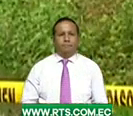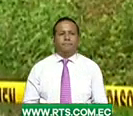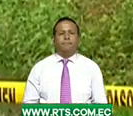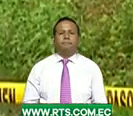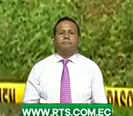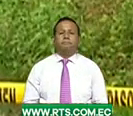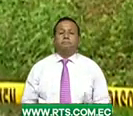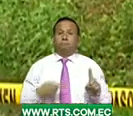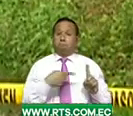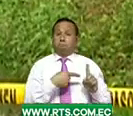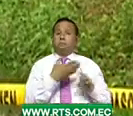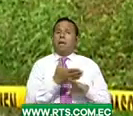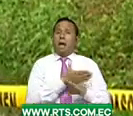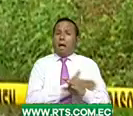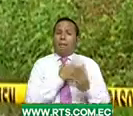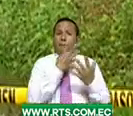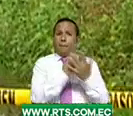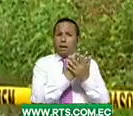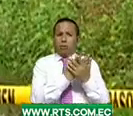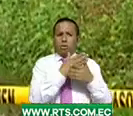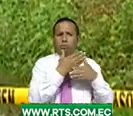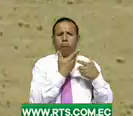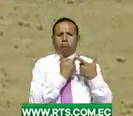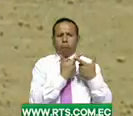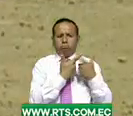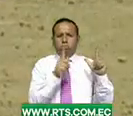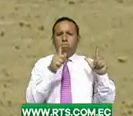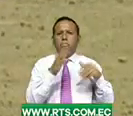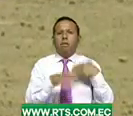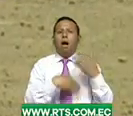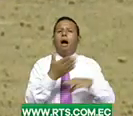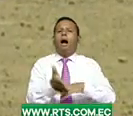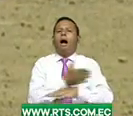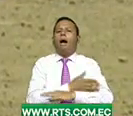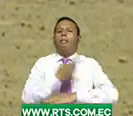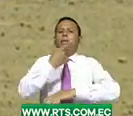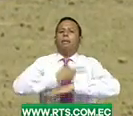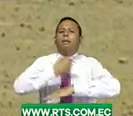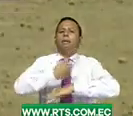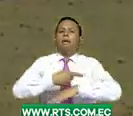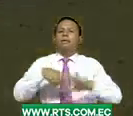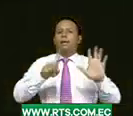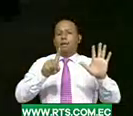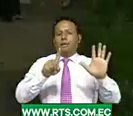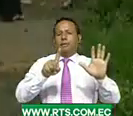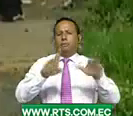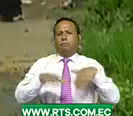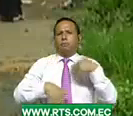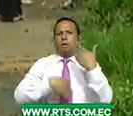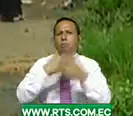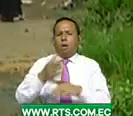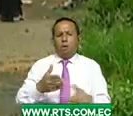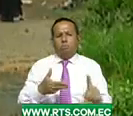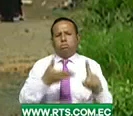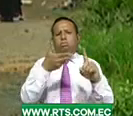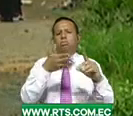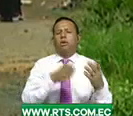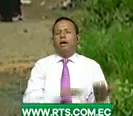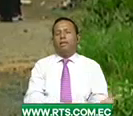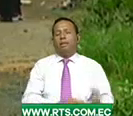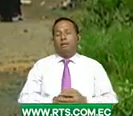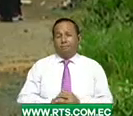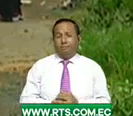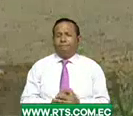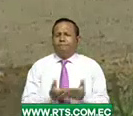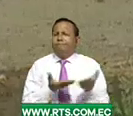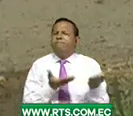Había recuperado la libertad hace 6 días para luego ser condenado a muerte. Fue el trágico